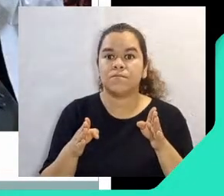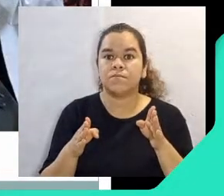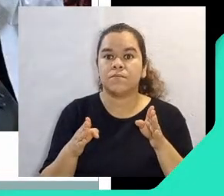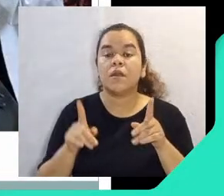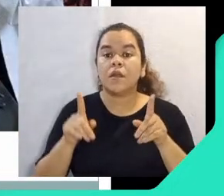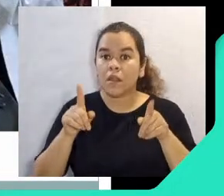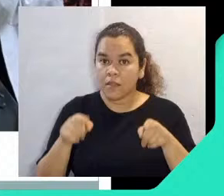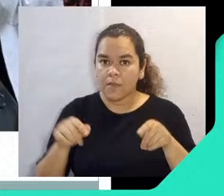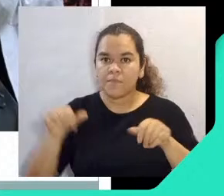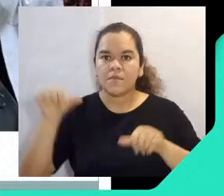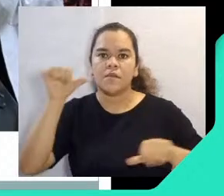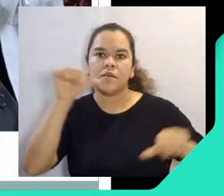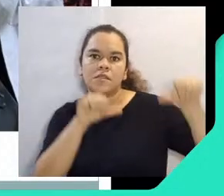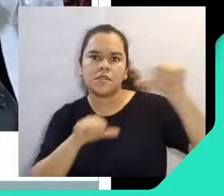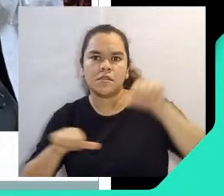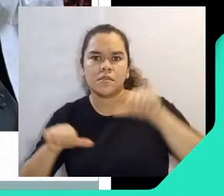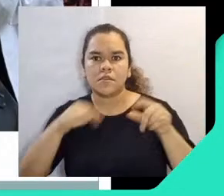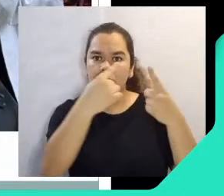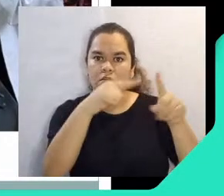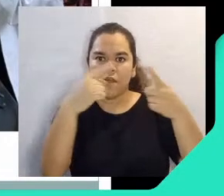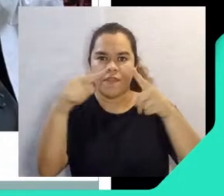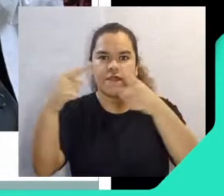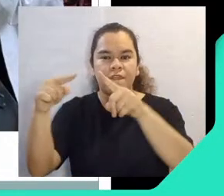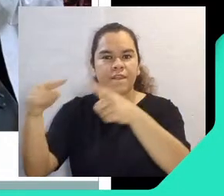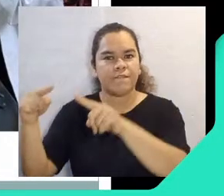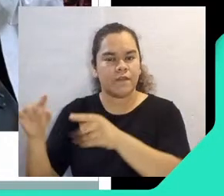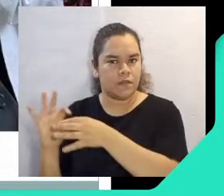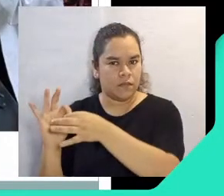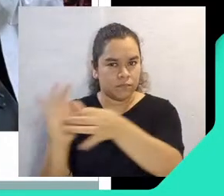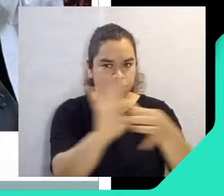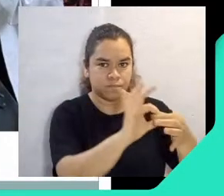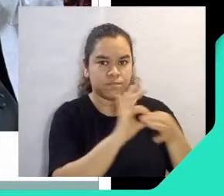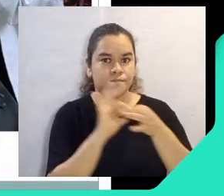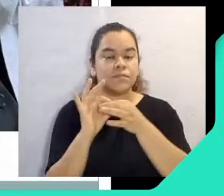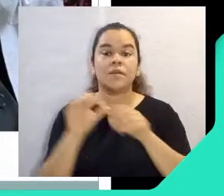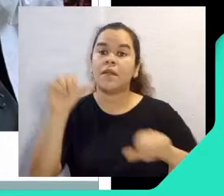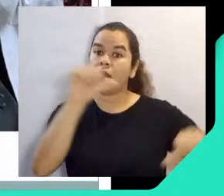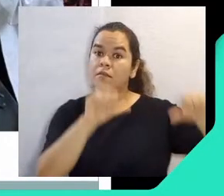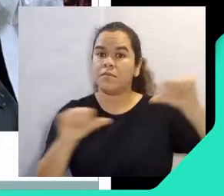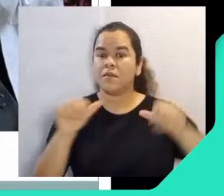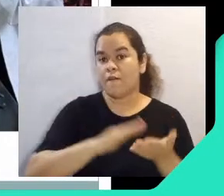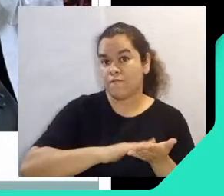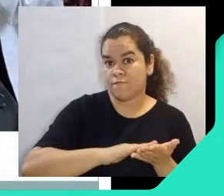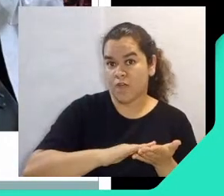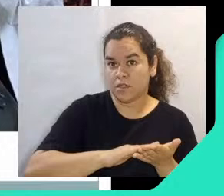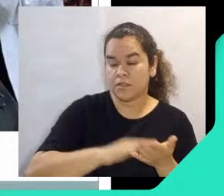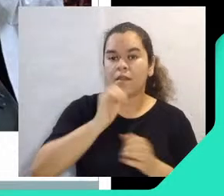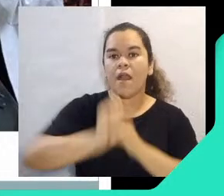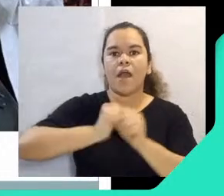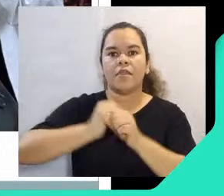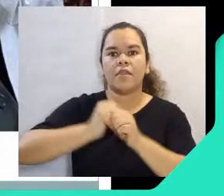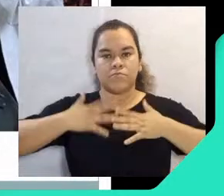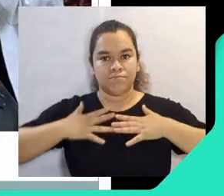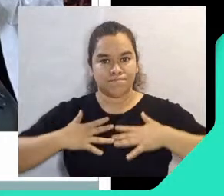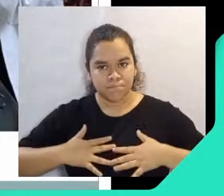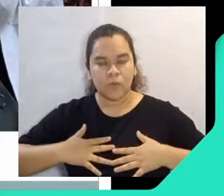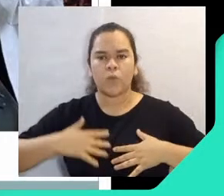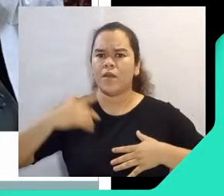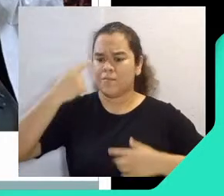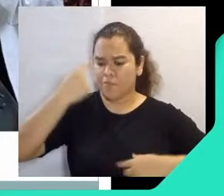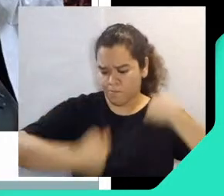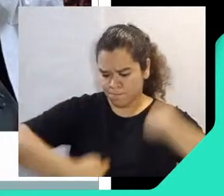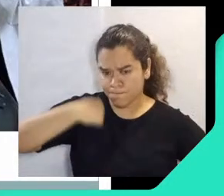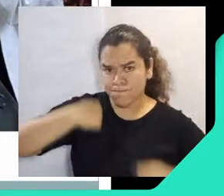es lo importante que entiendan. Desde la química básica van a conocer hasta la fisiología, anatomía, morfología y estructura